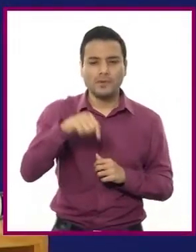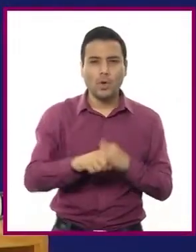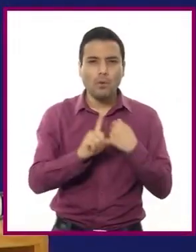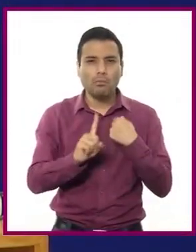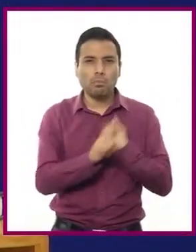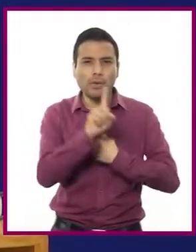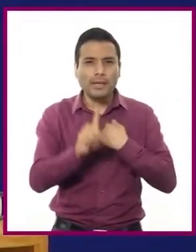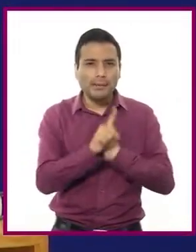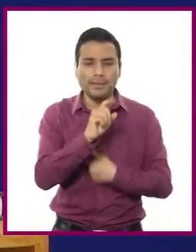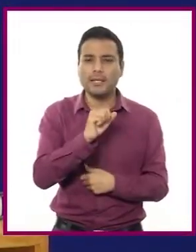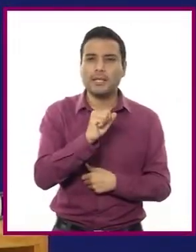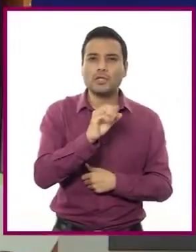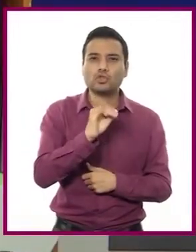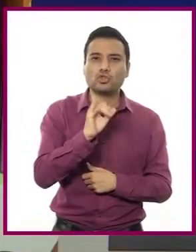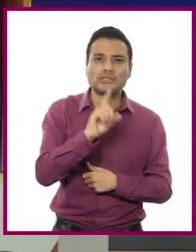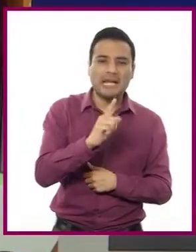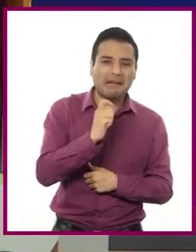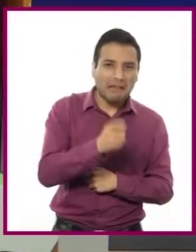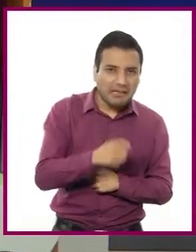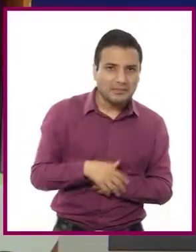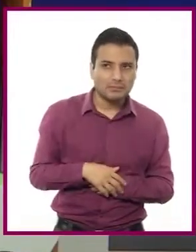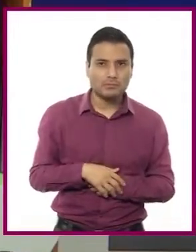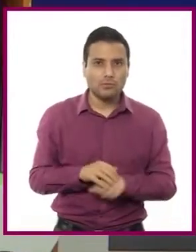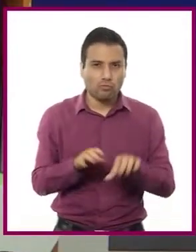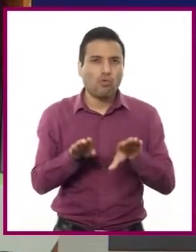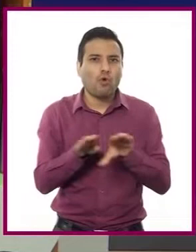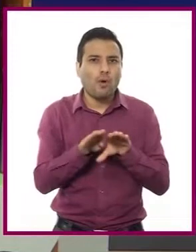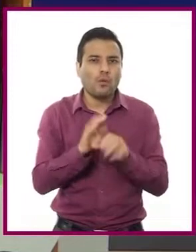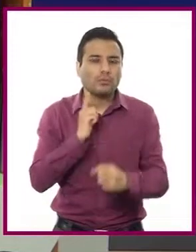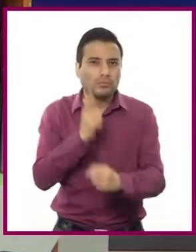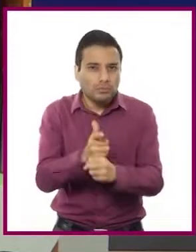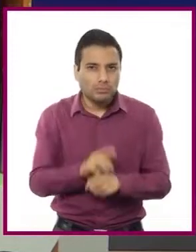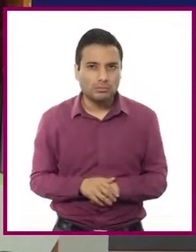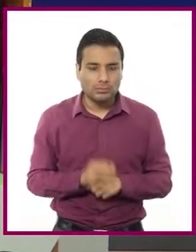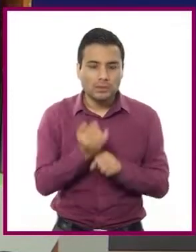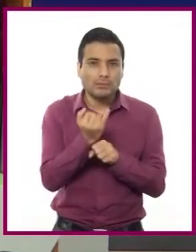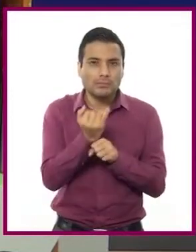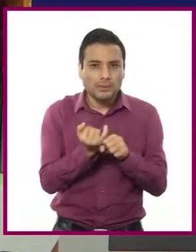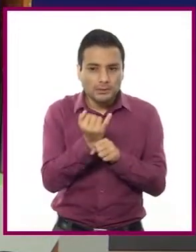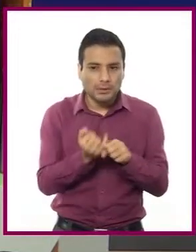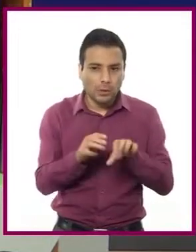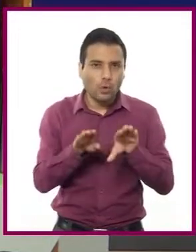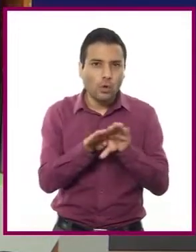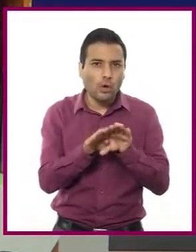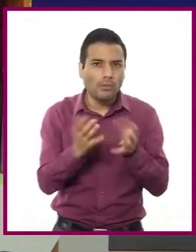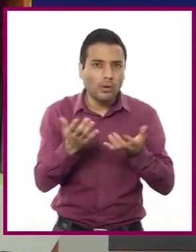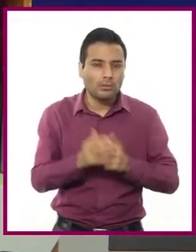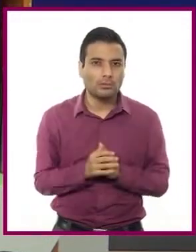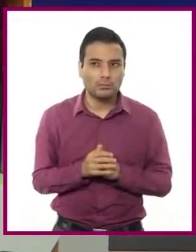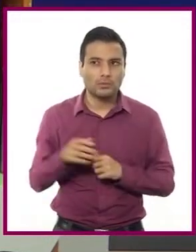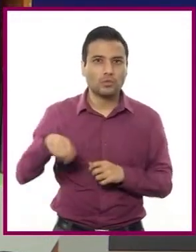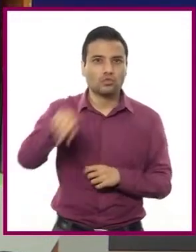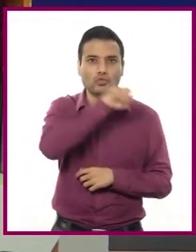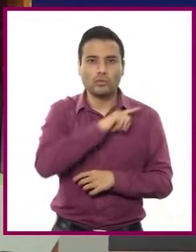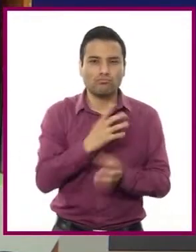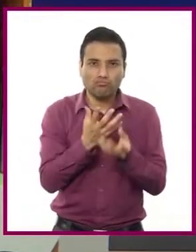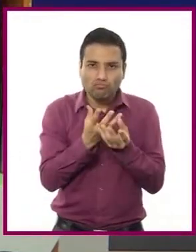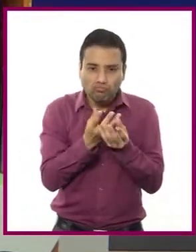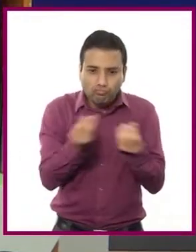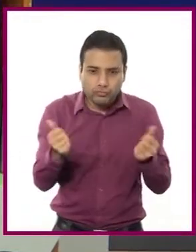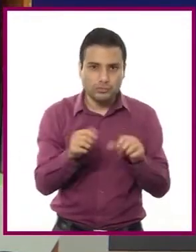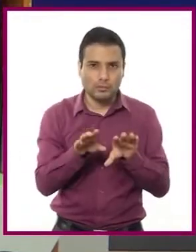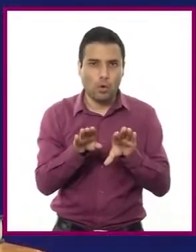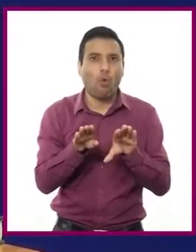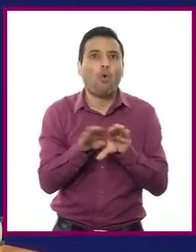social, cómo identificarlo, qué información recabar y sobre todo, qué podemos hacer para ayudar